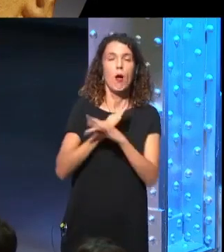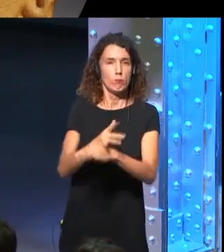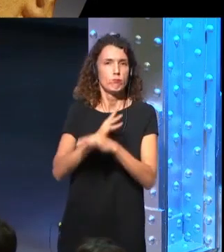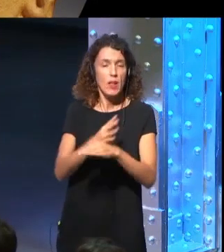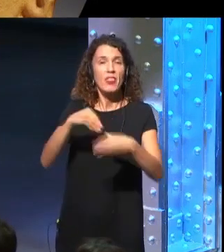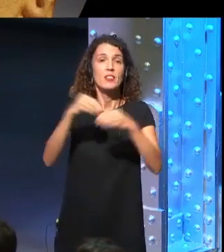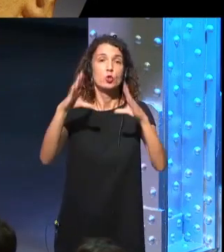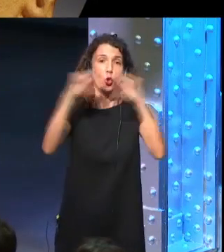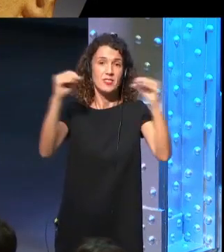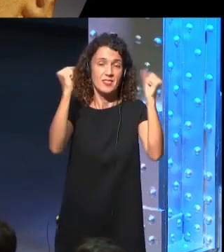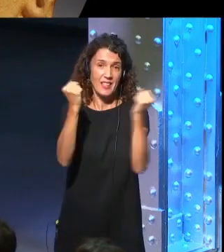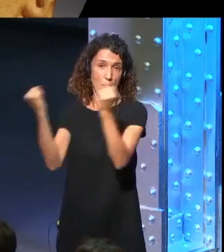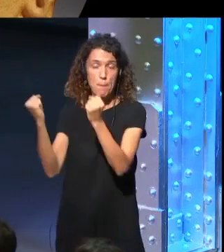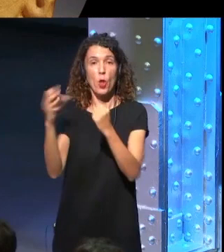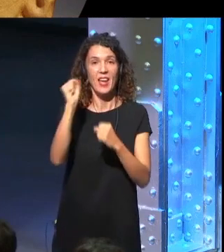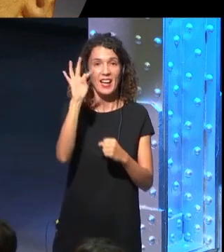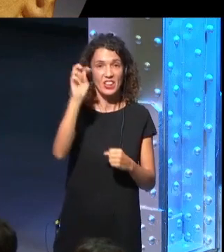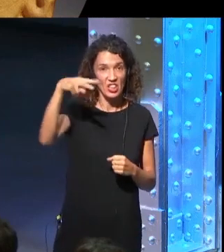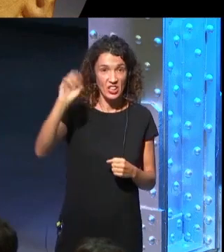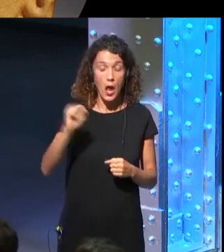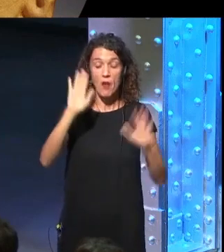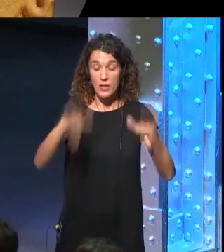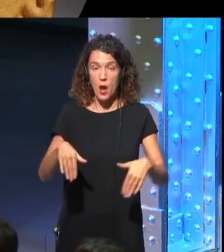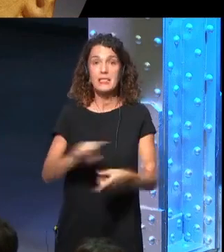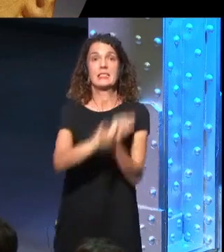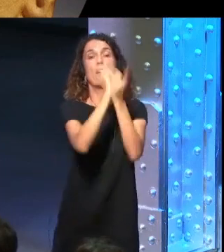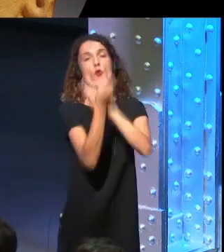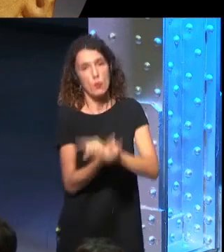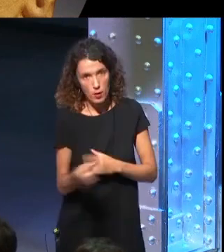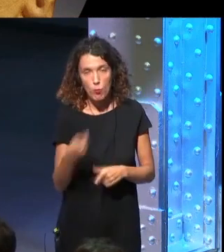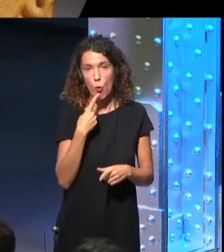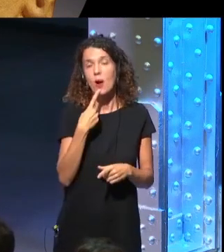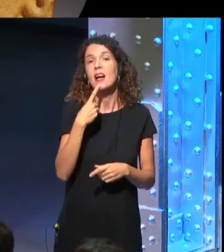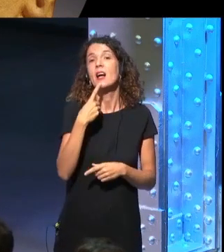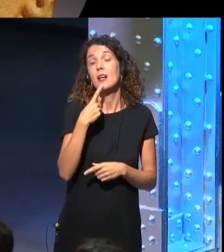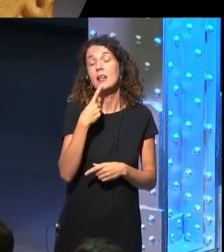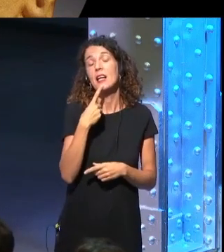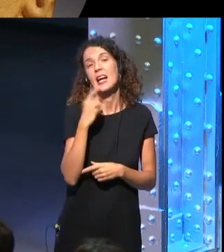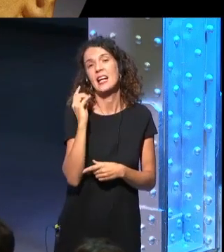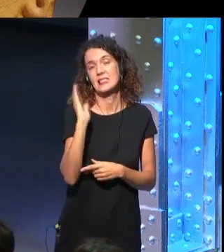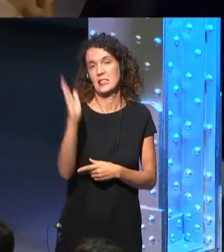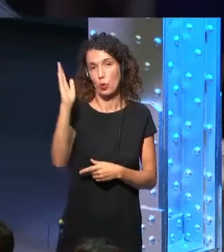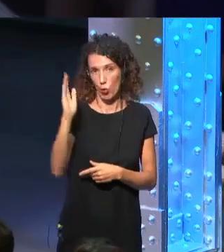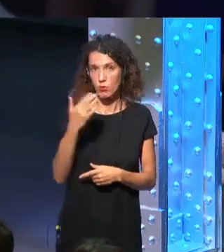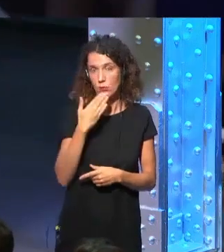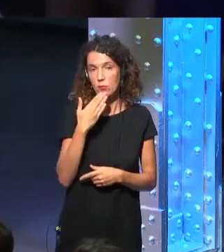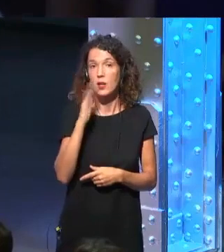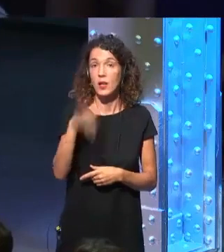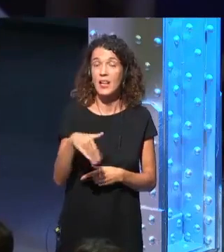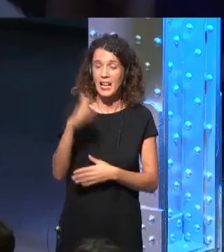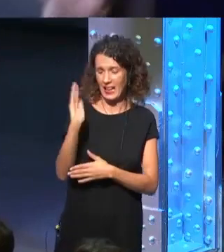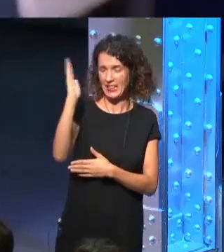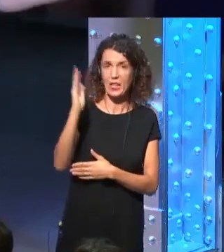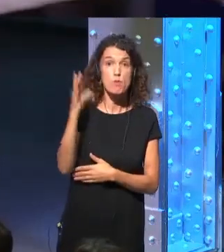el templo de Atenea, y eso la transformó como castigo por ese sacrificio. Como veréis aquí,